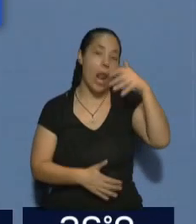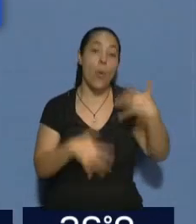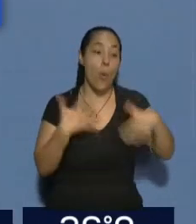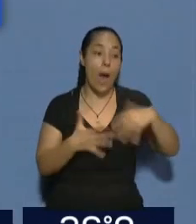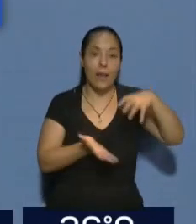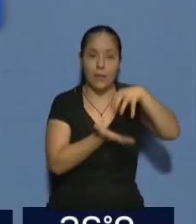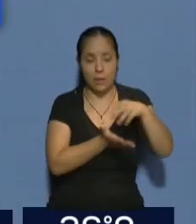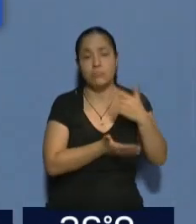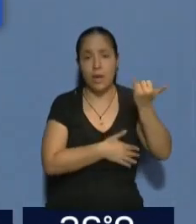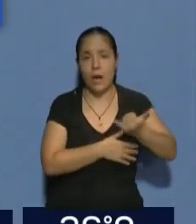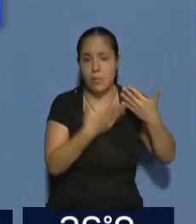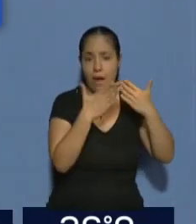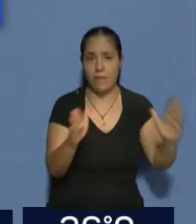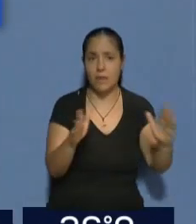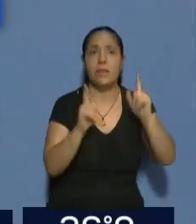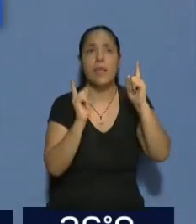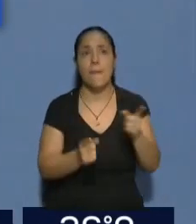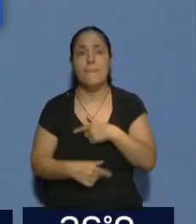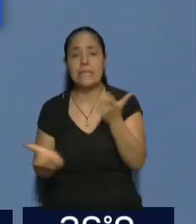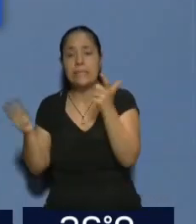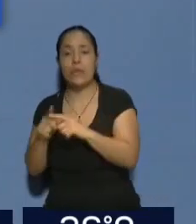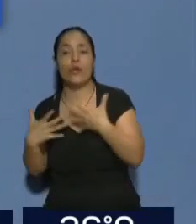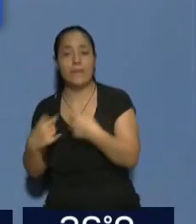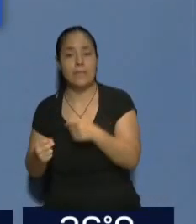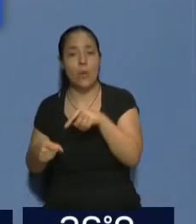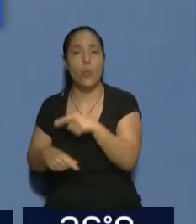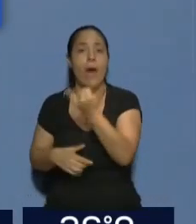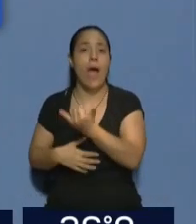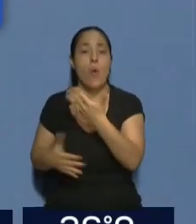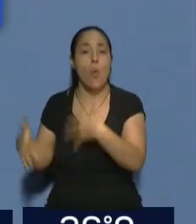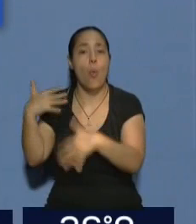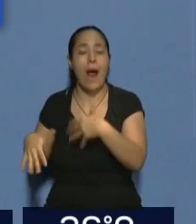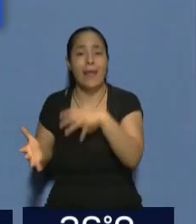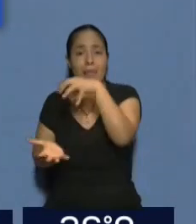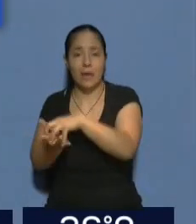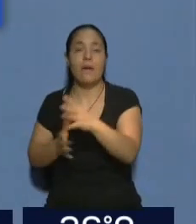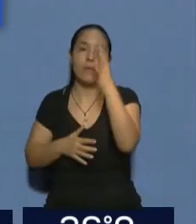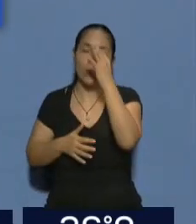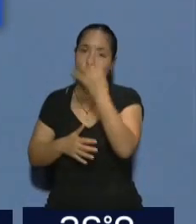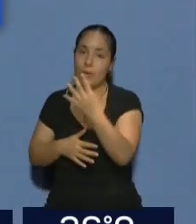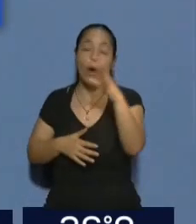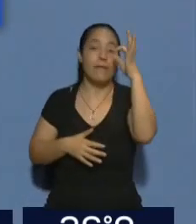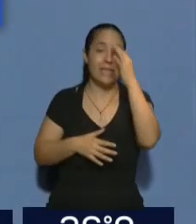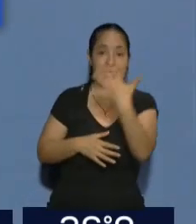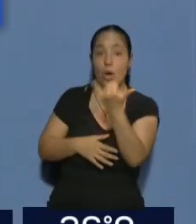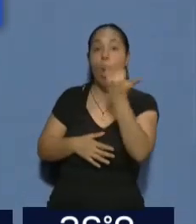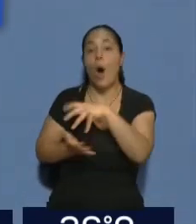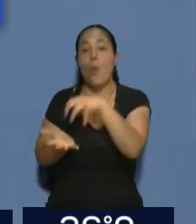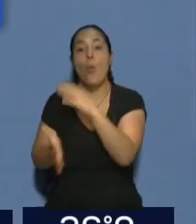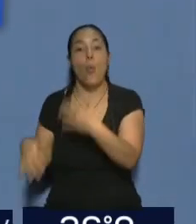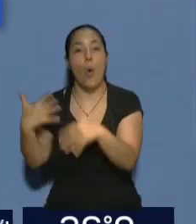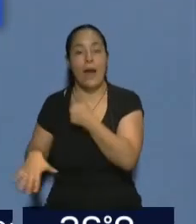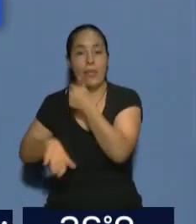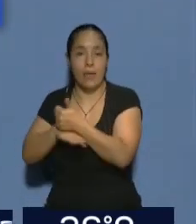que también los centros de salud que tienen guardia durante el año van a tener durante el 24 y 25, y